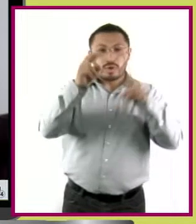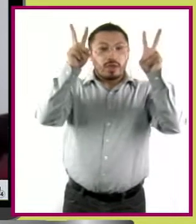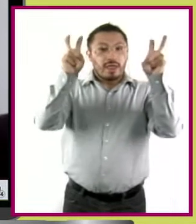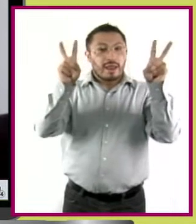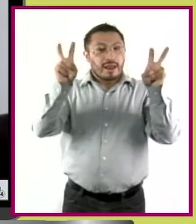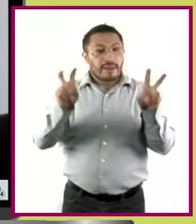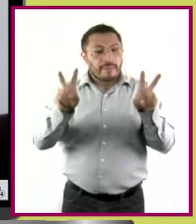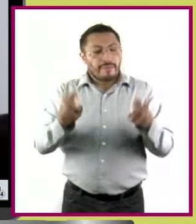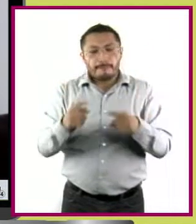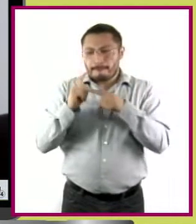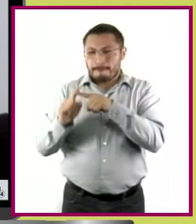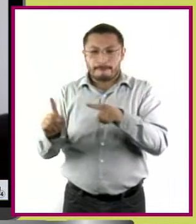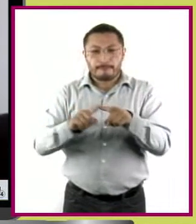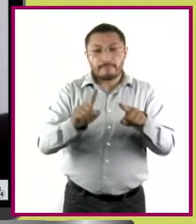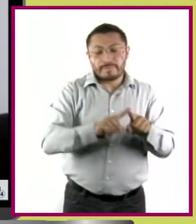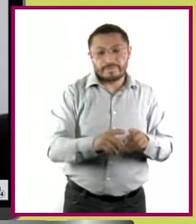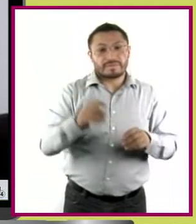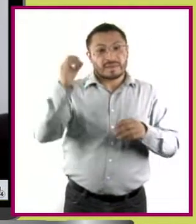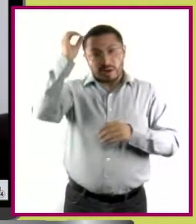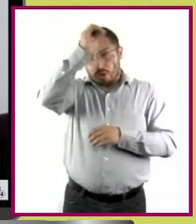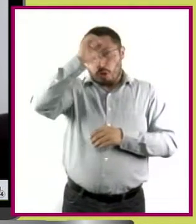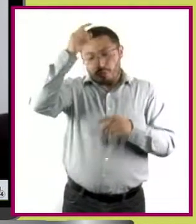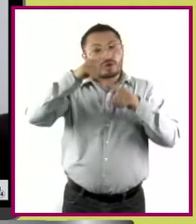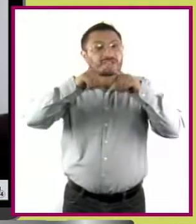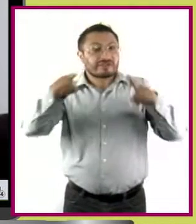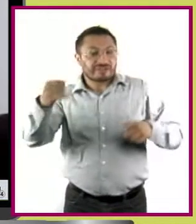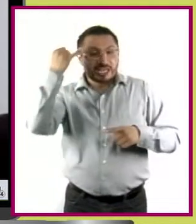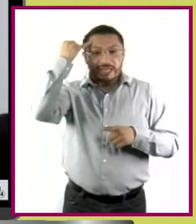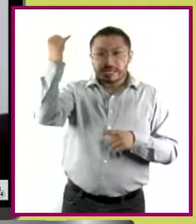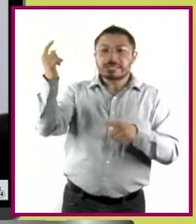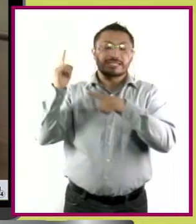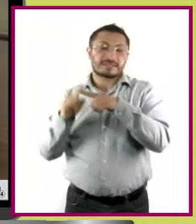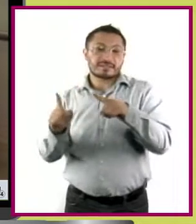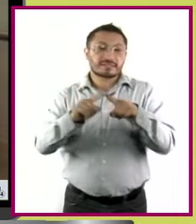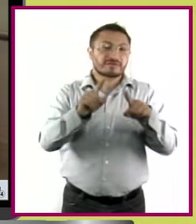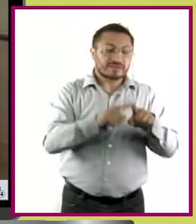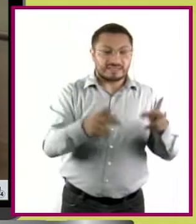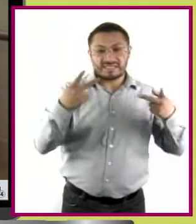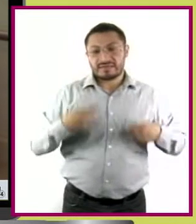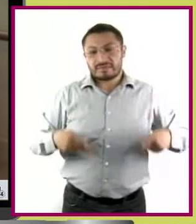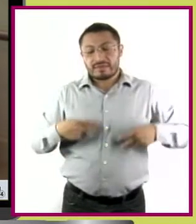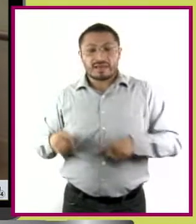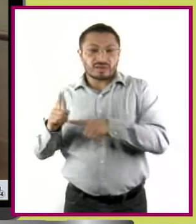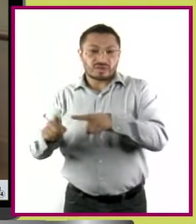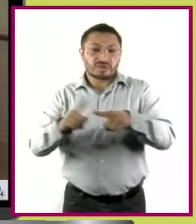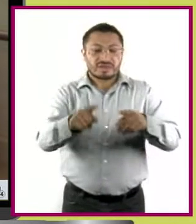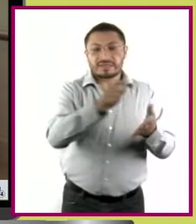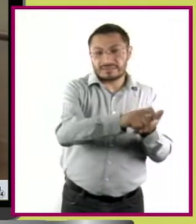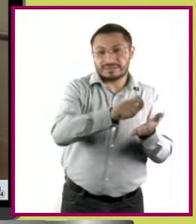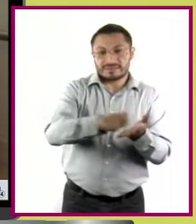partir de diversos puntos de vista o de diversos autores. Esto nos va a ayudar